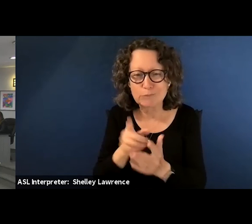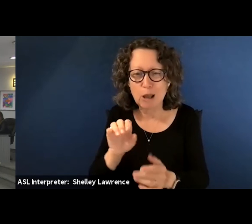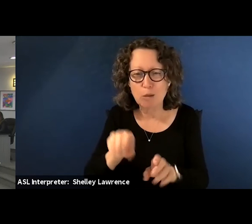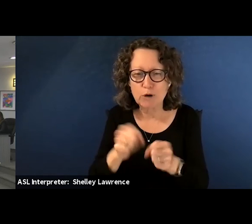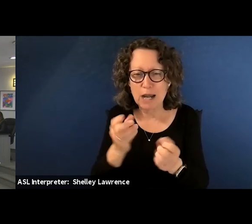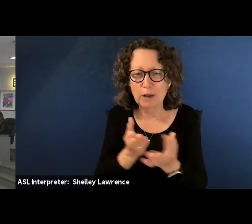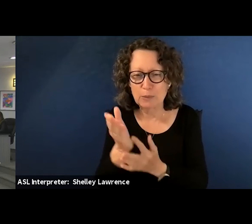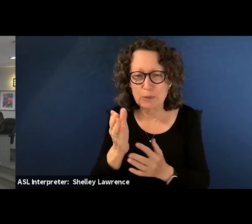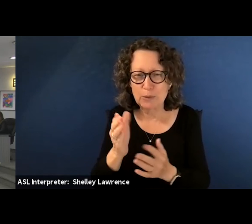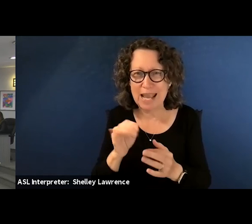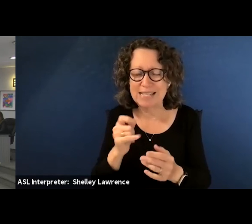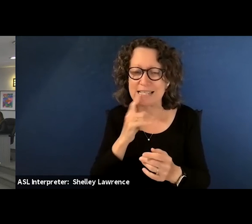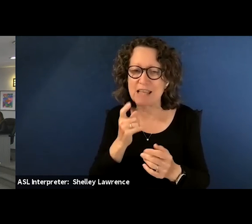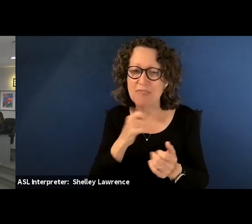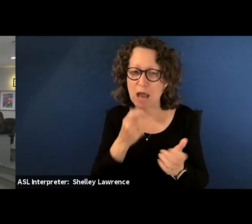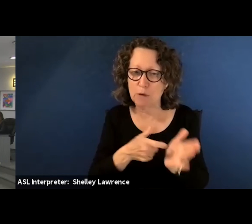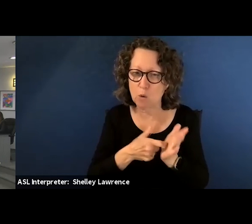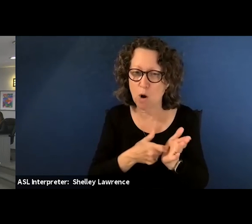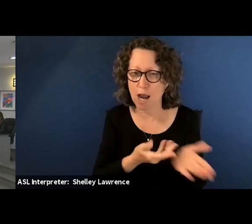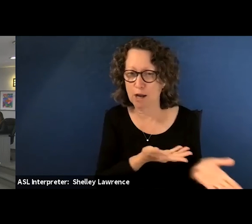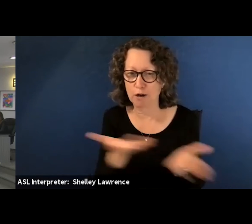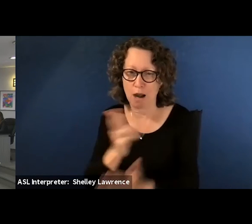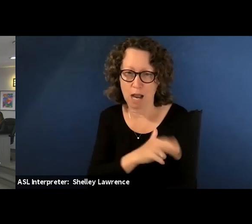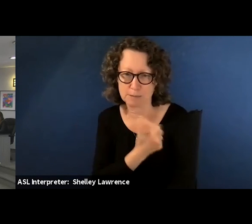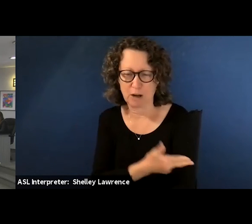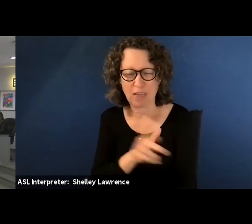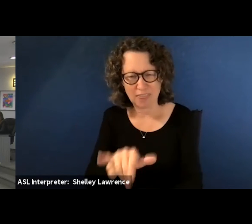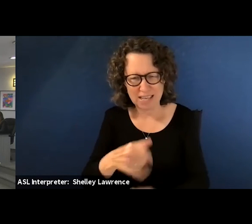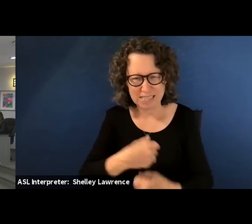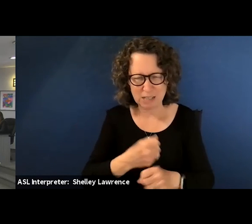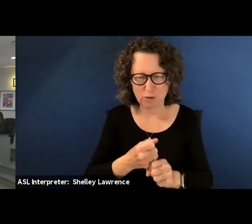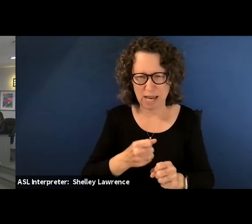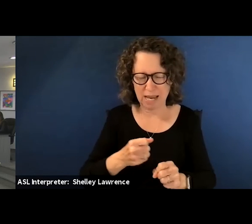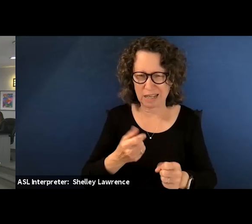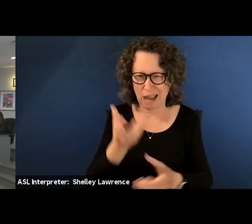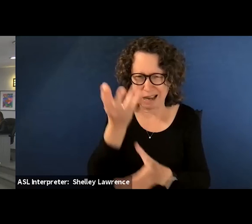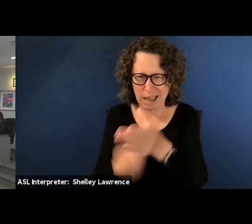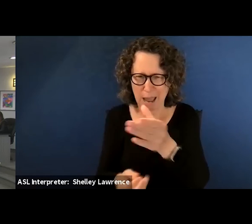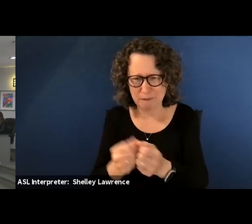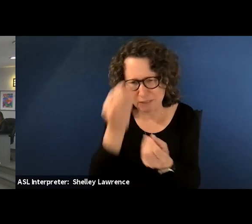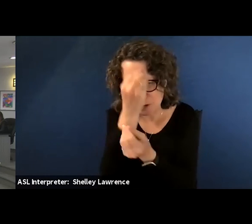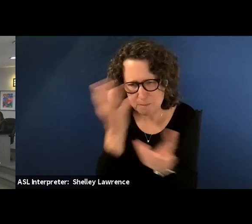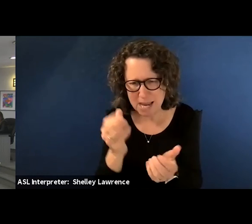CDC solamente reporta los casos